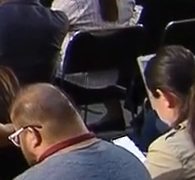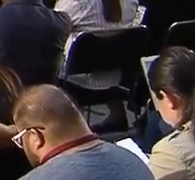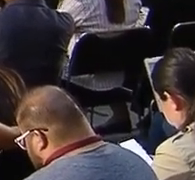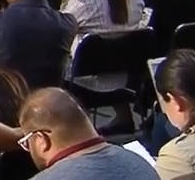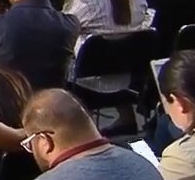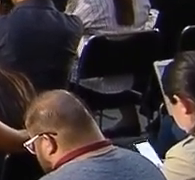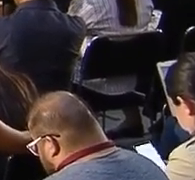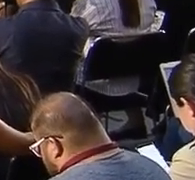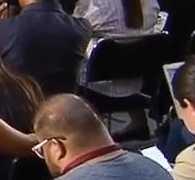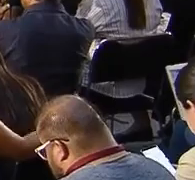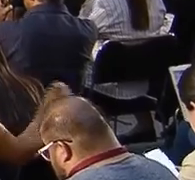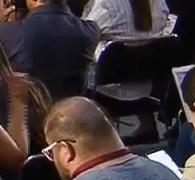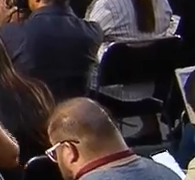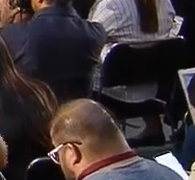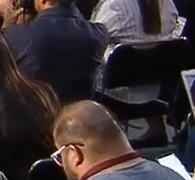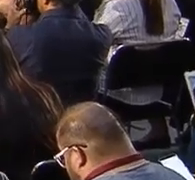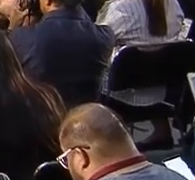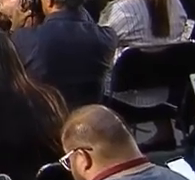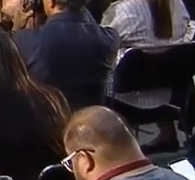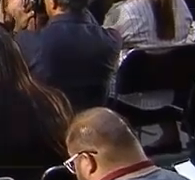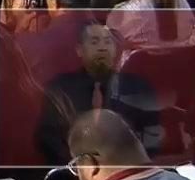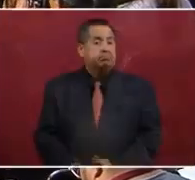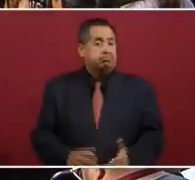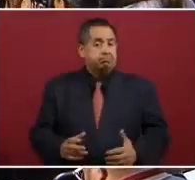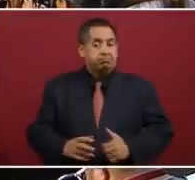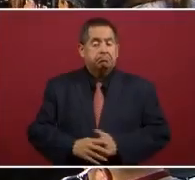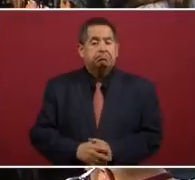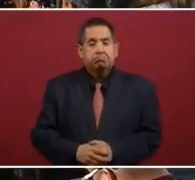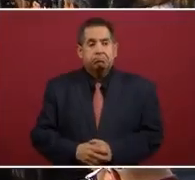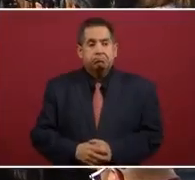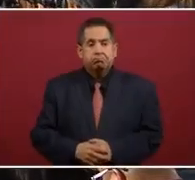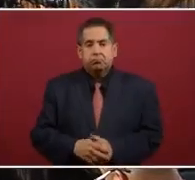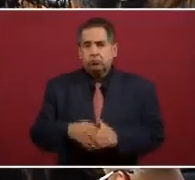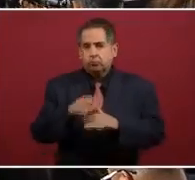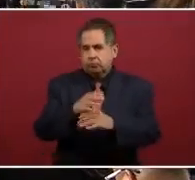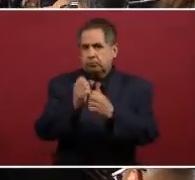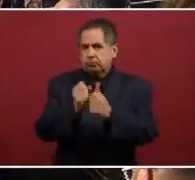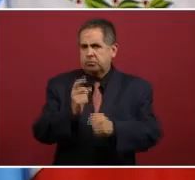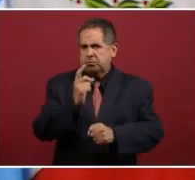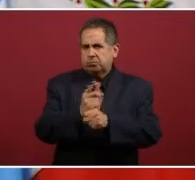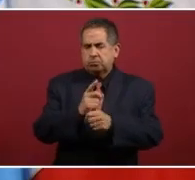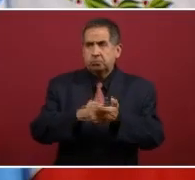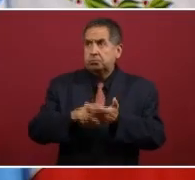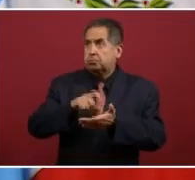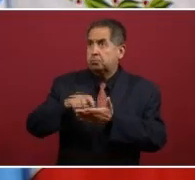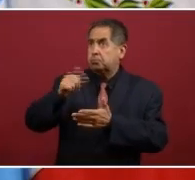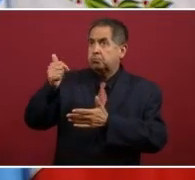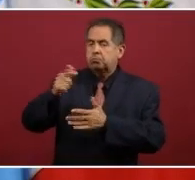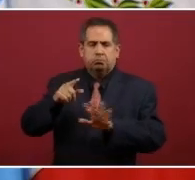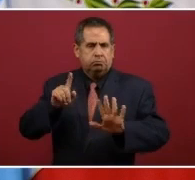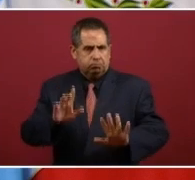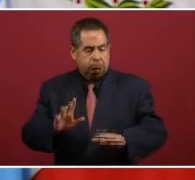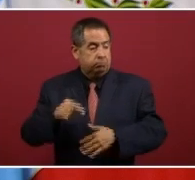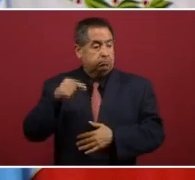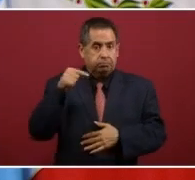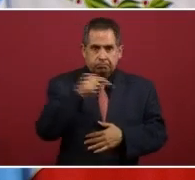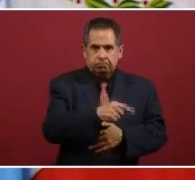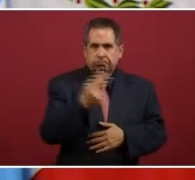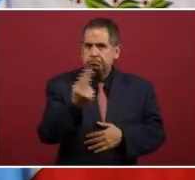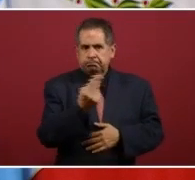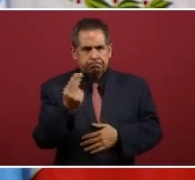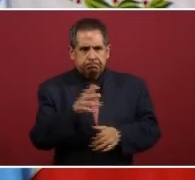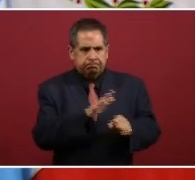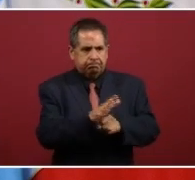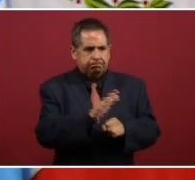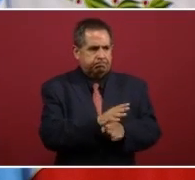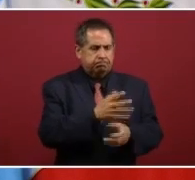un asunto hasta de seguridad nacional. Necesitamos ser